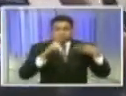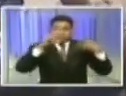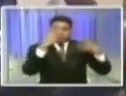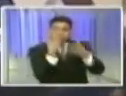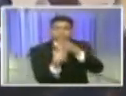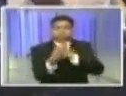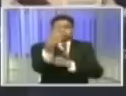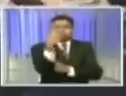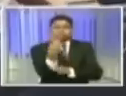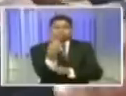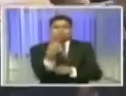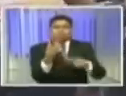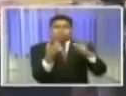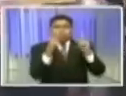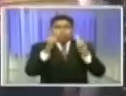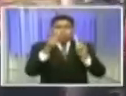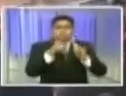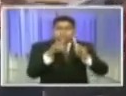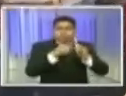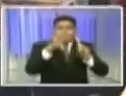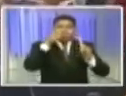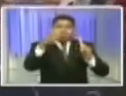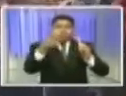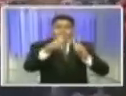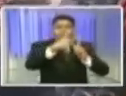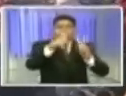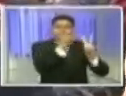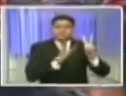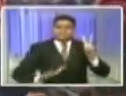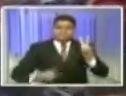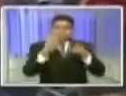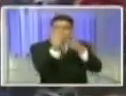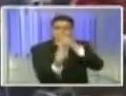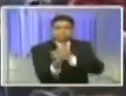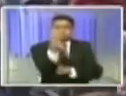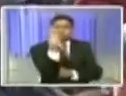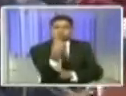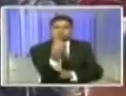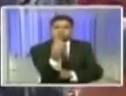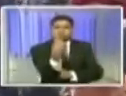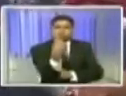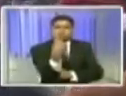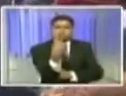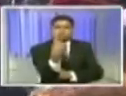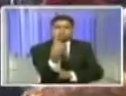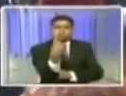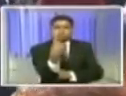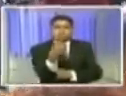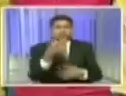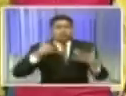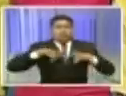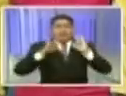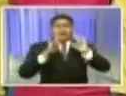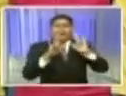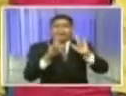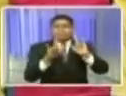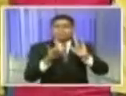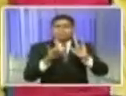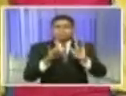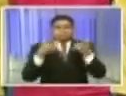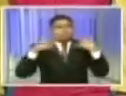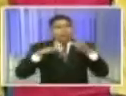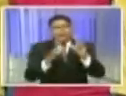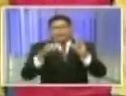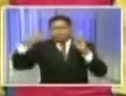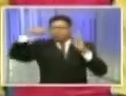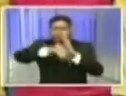presidente, presidente, pueblo. Yo los amo, jóvenes de la patria. Y quiero que el amor compartido